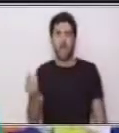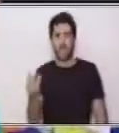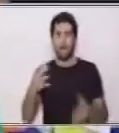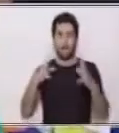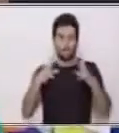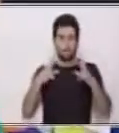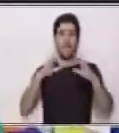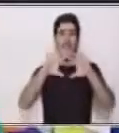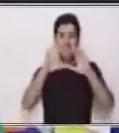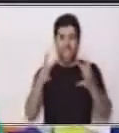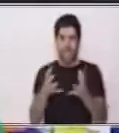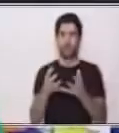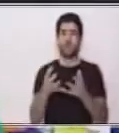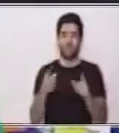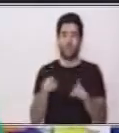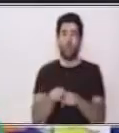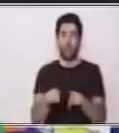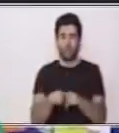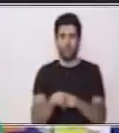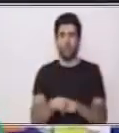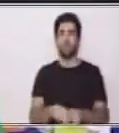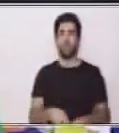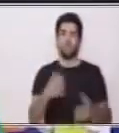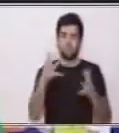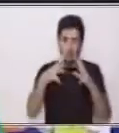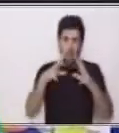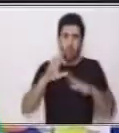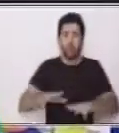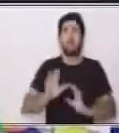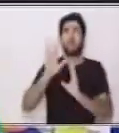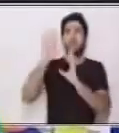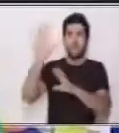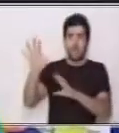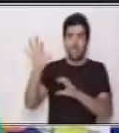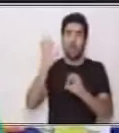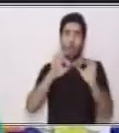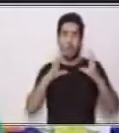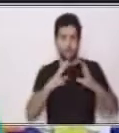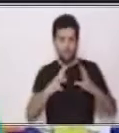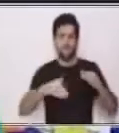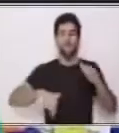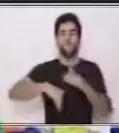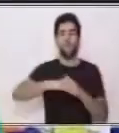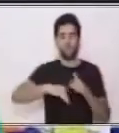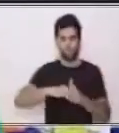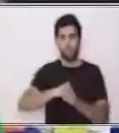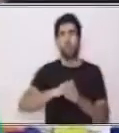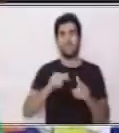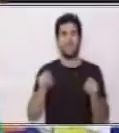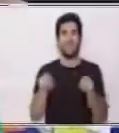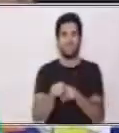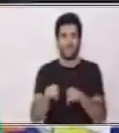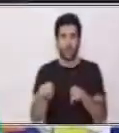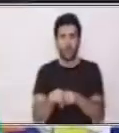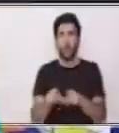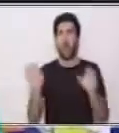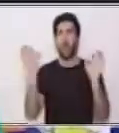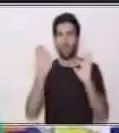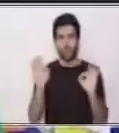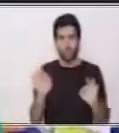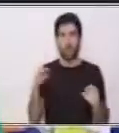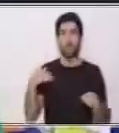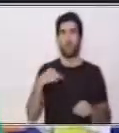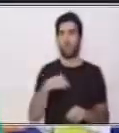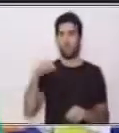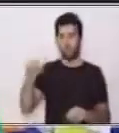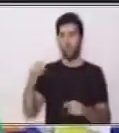esfera se parece a algunas pelotas, una pelota de básquetbol, una pelota de fútbol, la cual la utilizamos